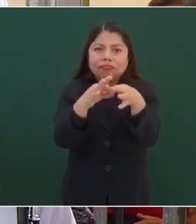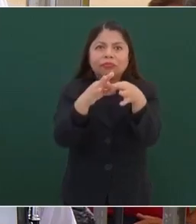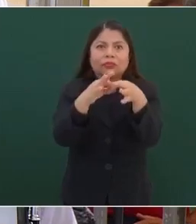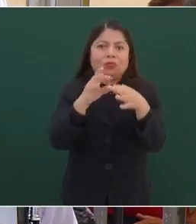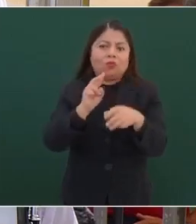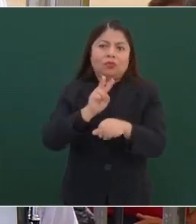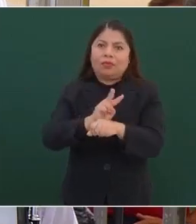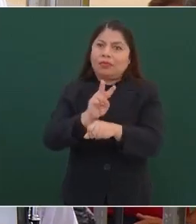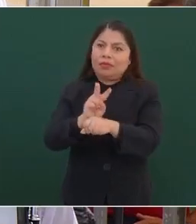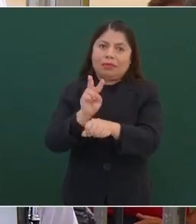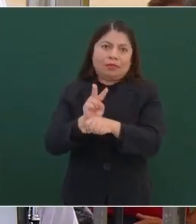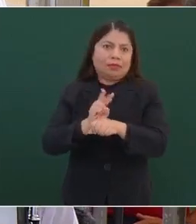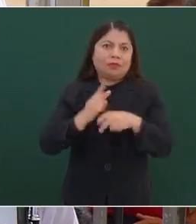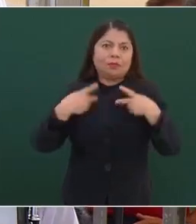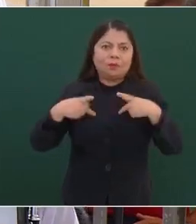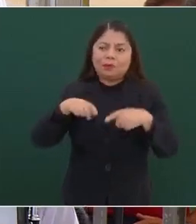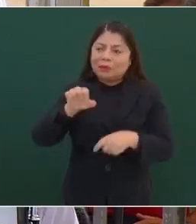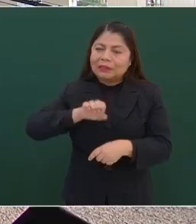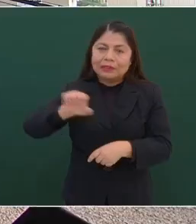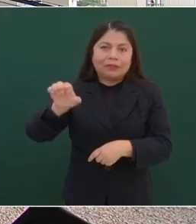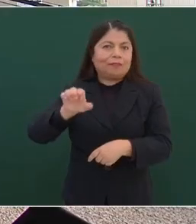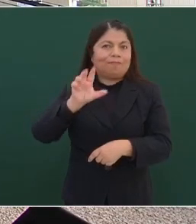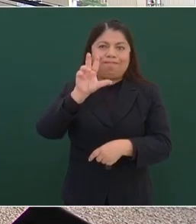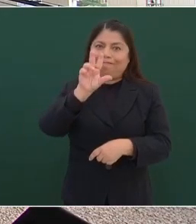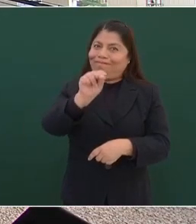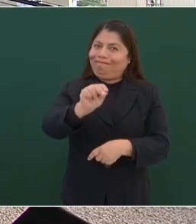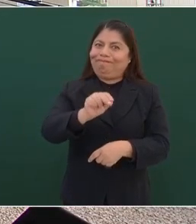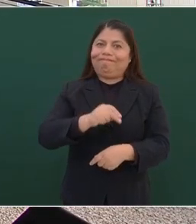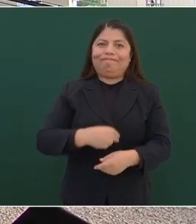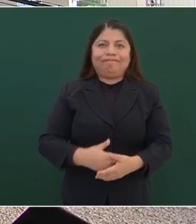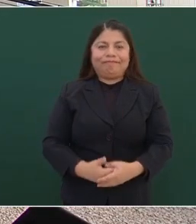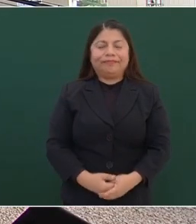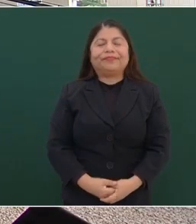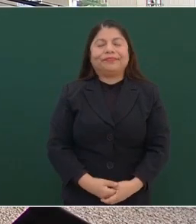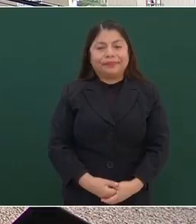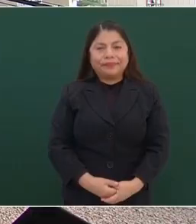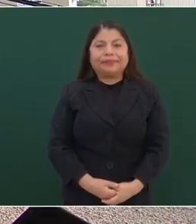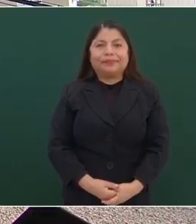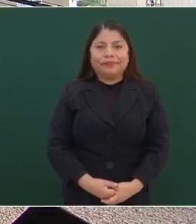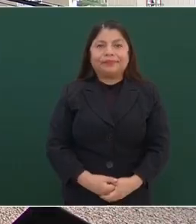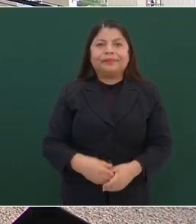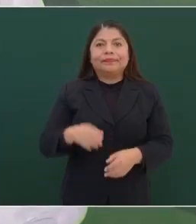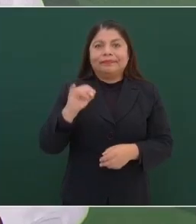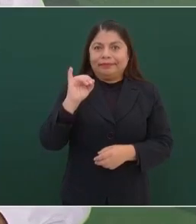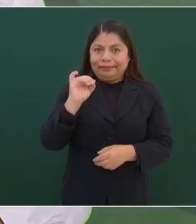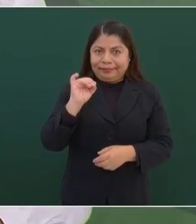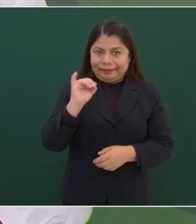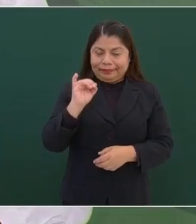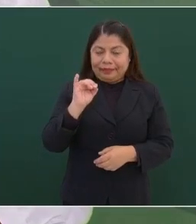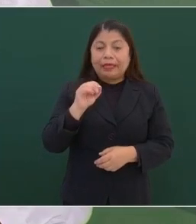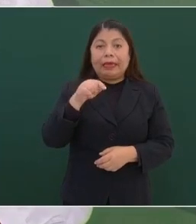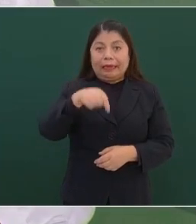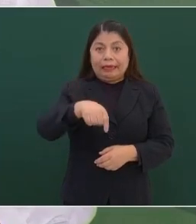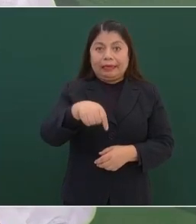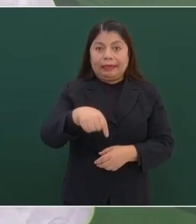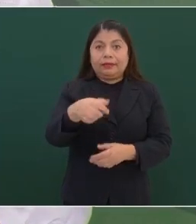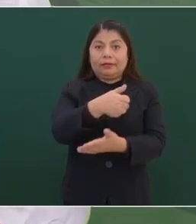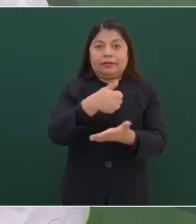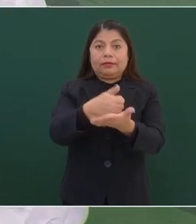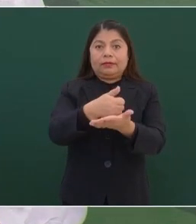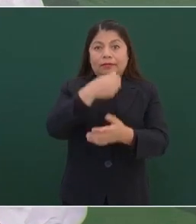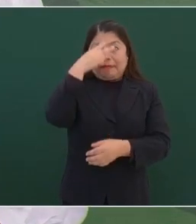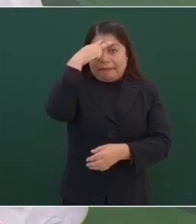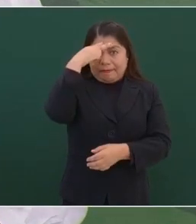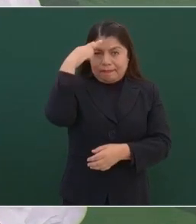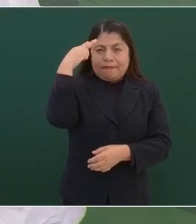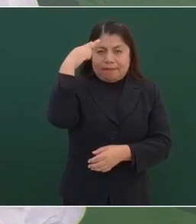no son tan complicadas para resolver, ¿no? Sí, vemos lo de la Ciudad de México. Uh-huh. Le